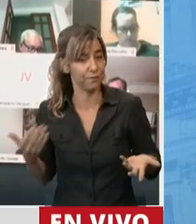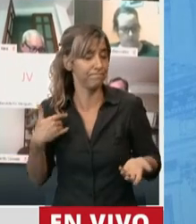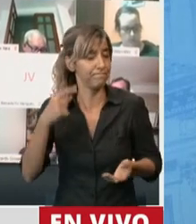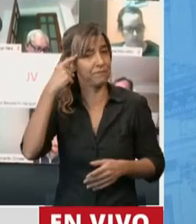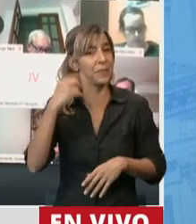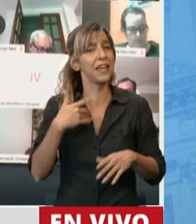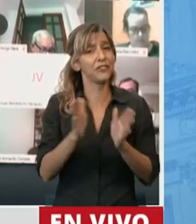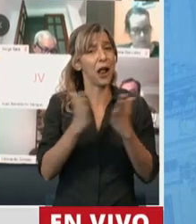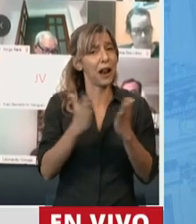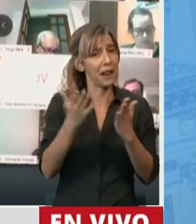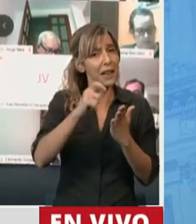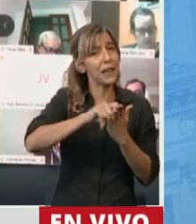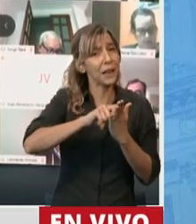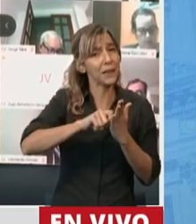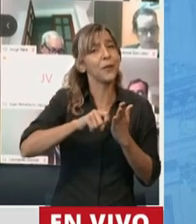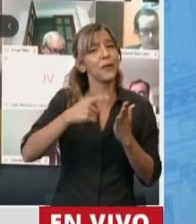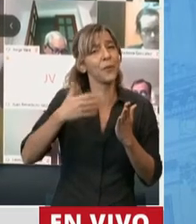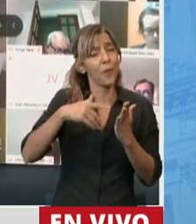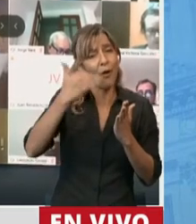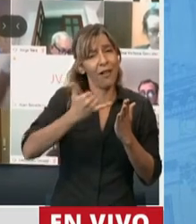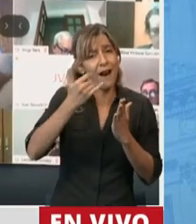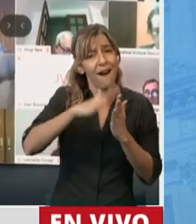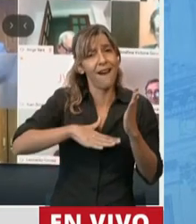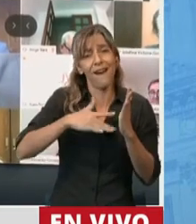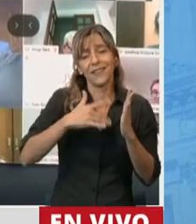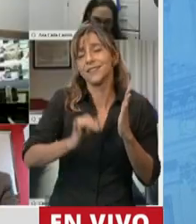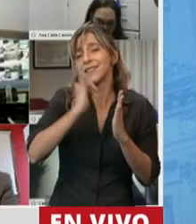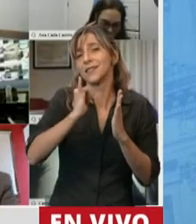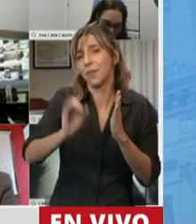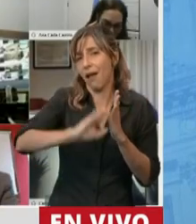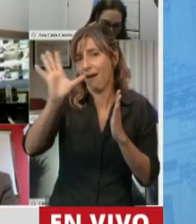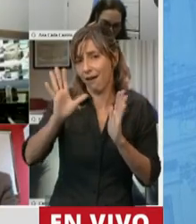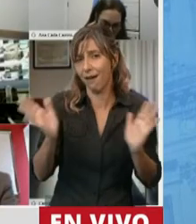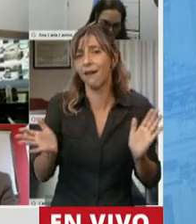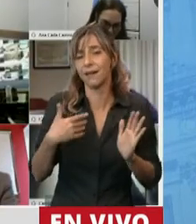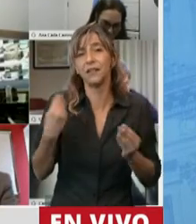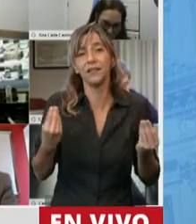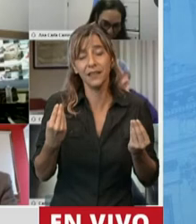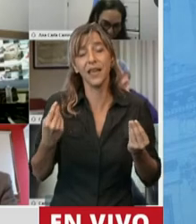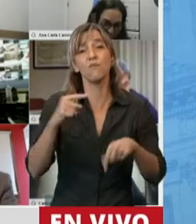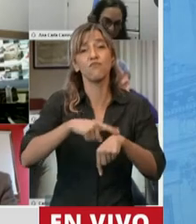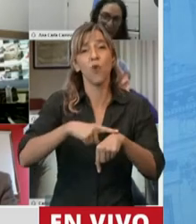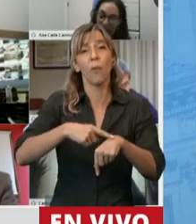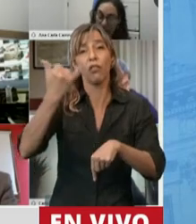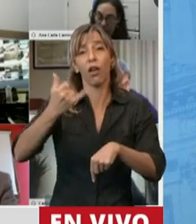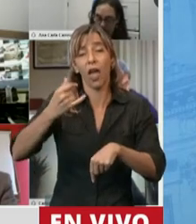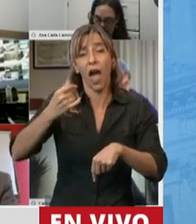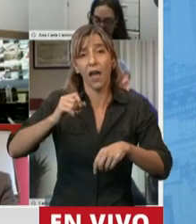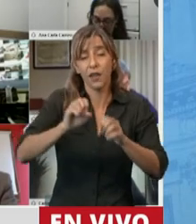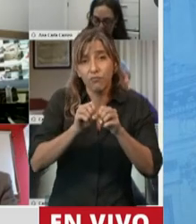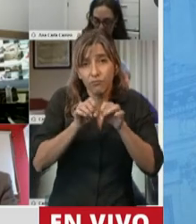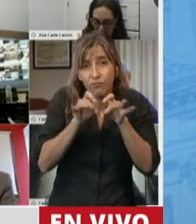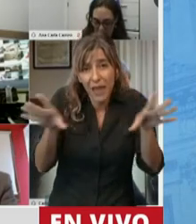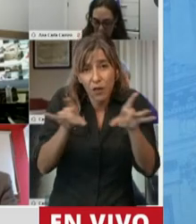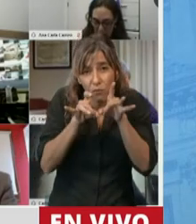Camus, que un poco grafica esto que estamos explicando, y que dice que lo peor de la peste no es que mata los cuerpos, sino que desnuda